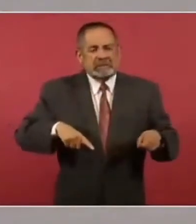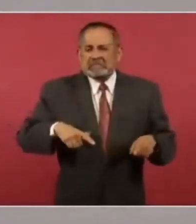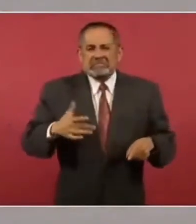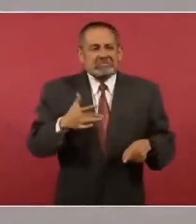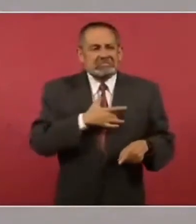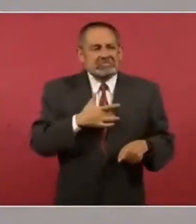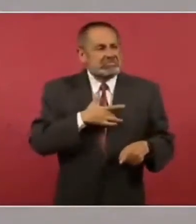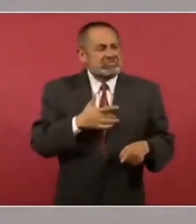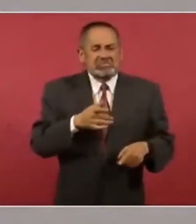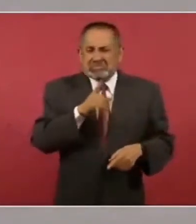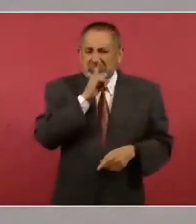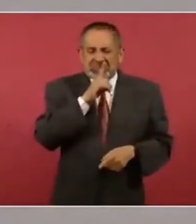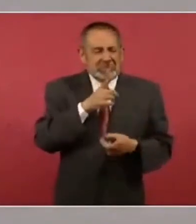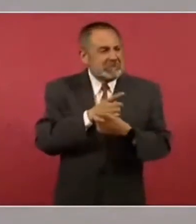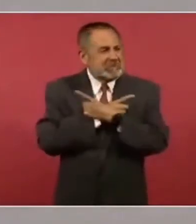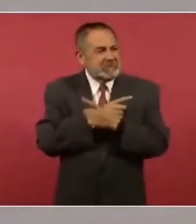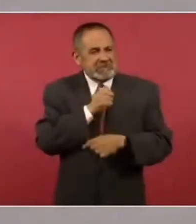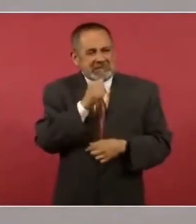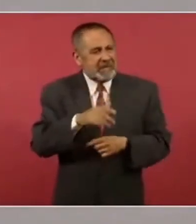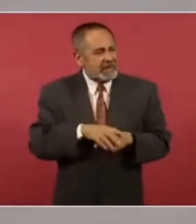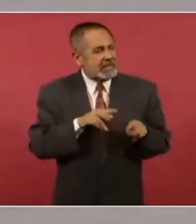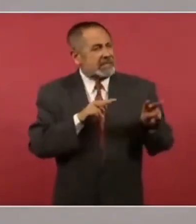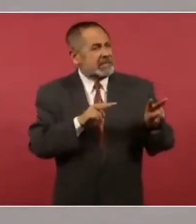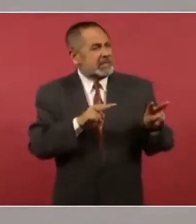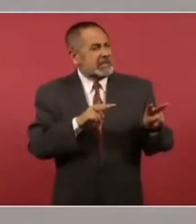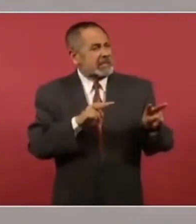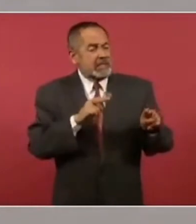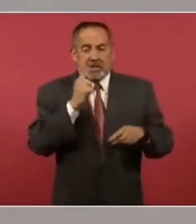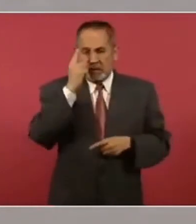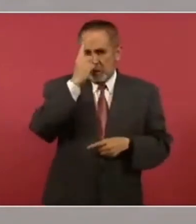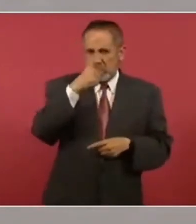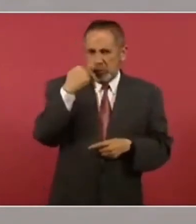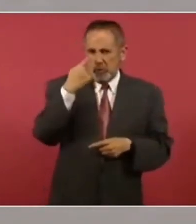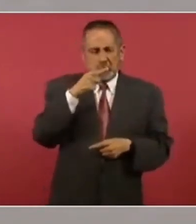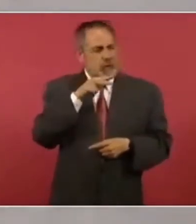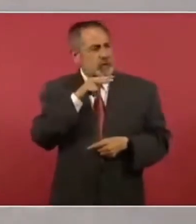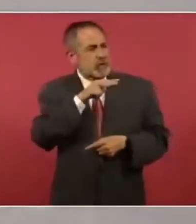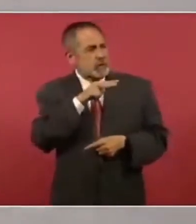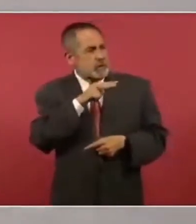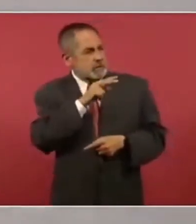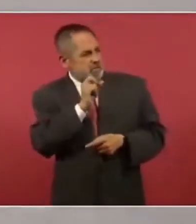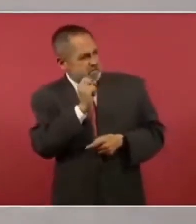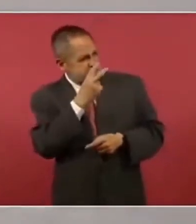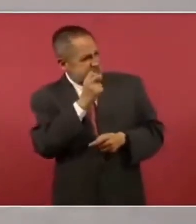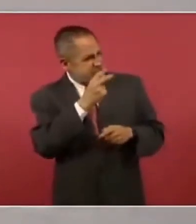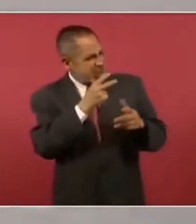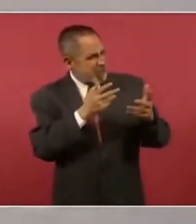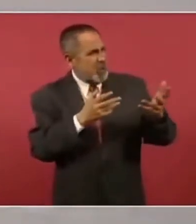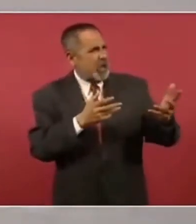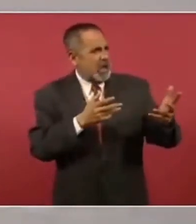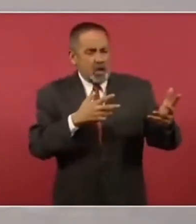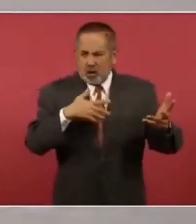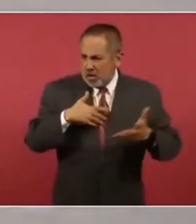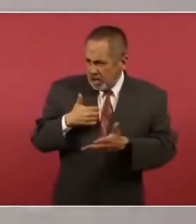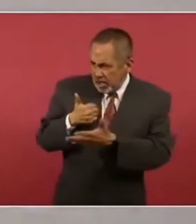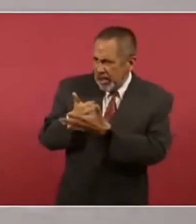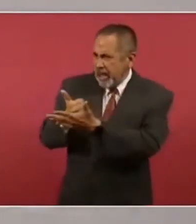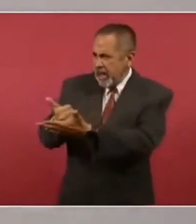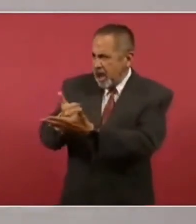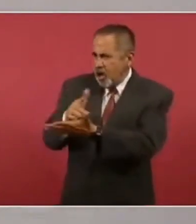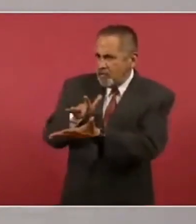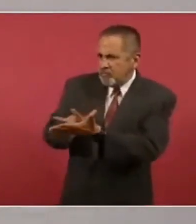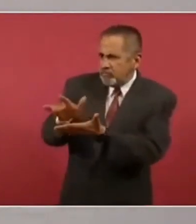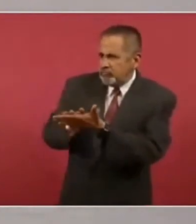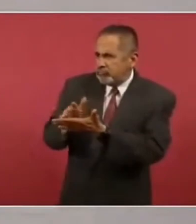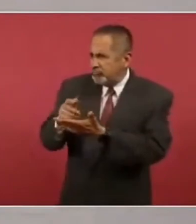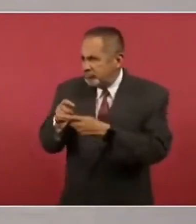al observar en sus semblantes el disgusto que les causa la